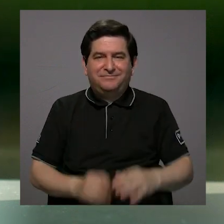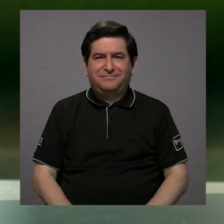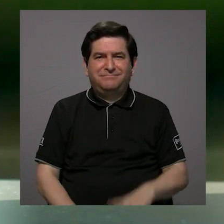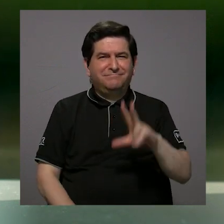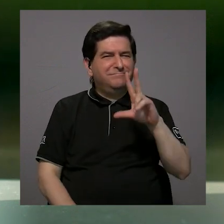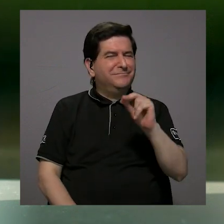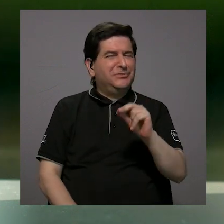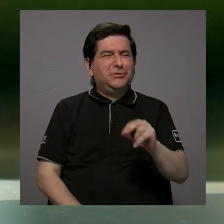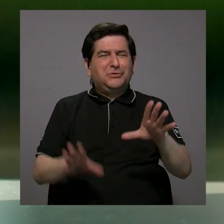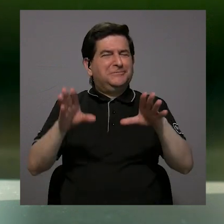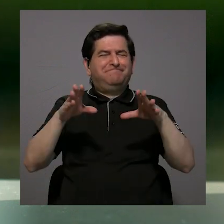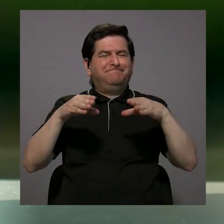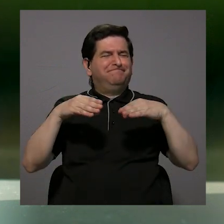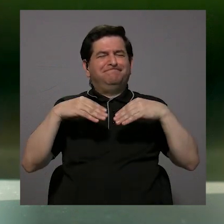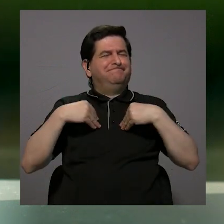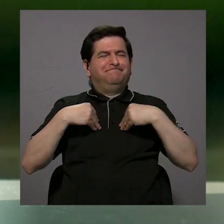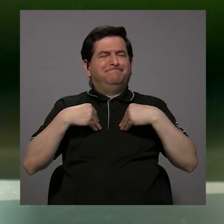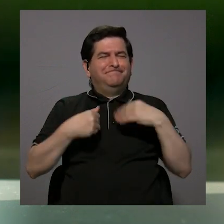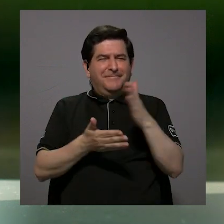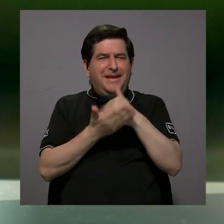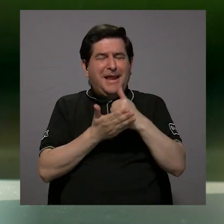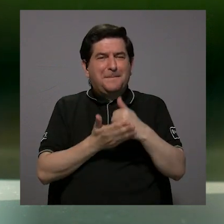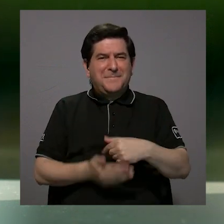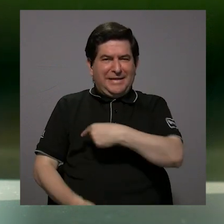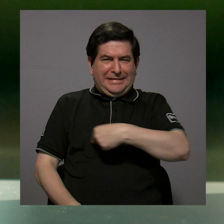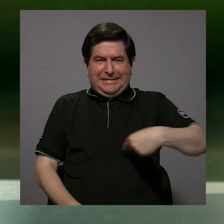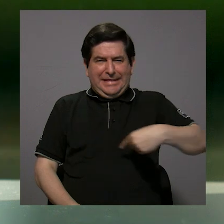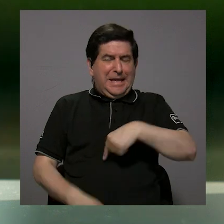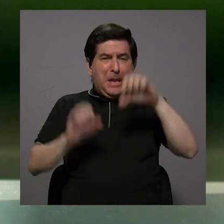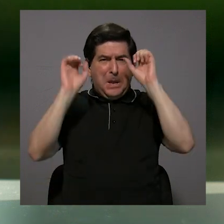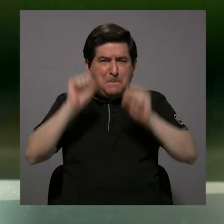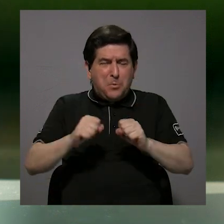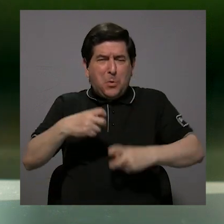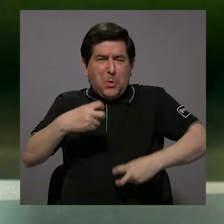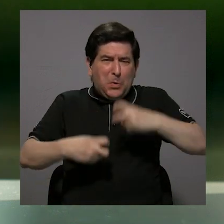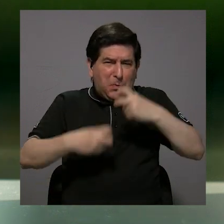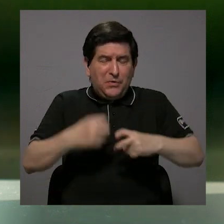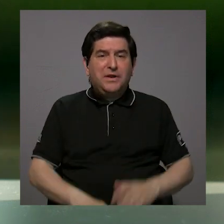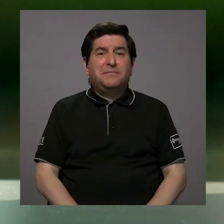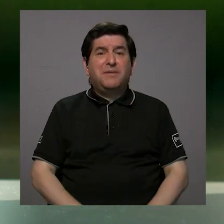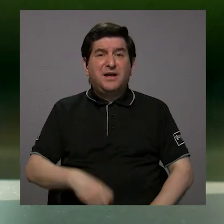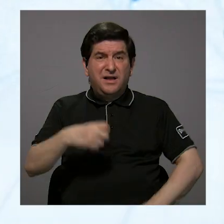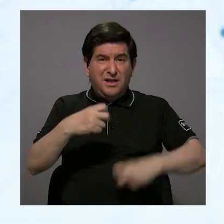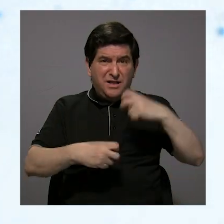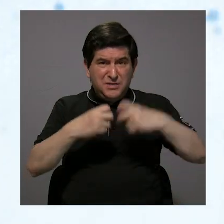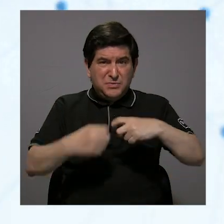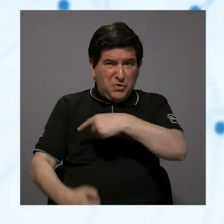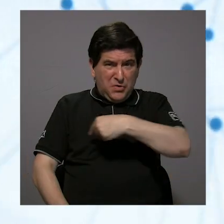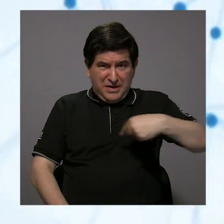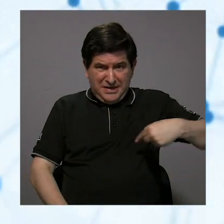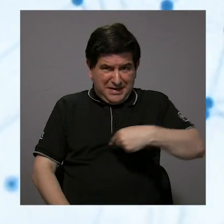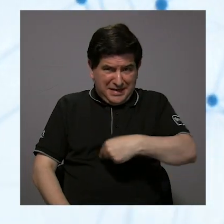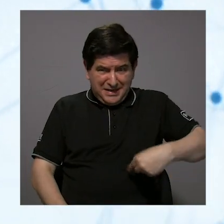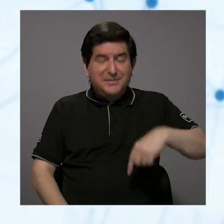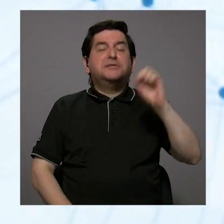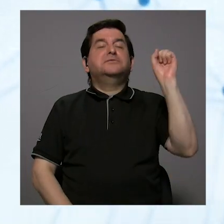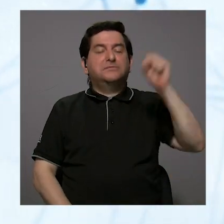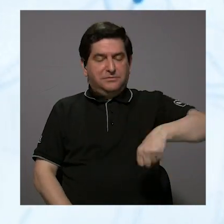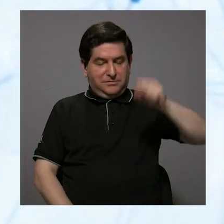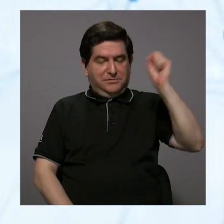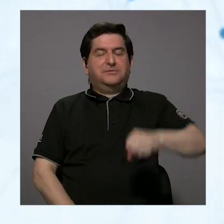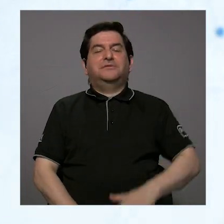no es tan tolerable, la parte gástrica puede causar ciertos problemas y cosas. Gastrointestinales. Sí,